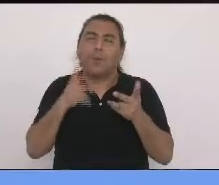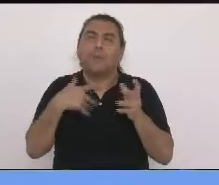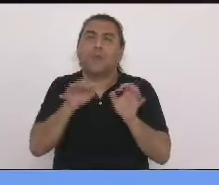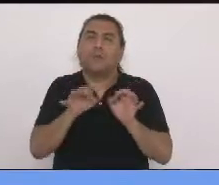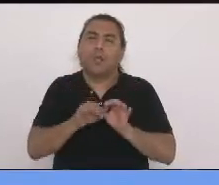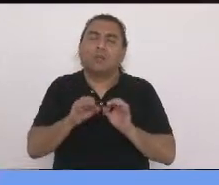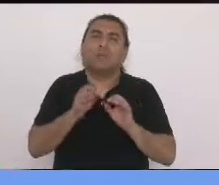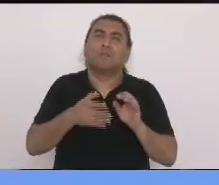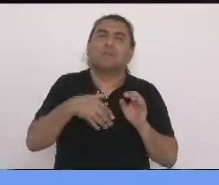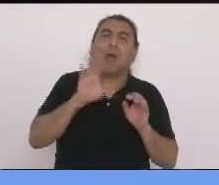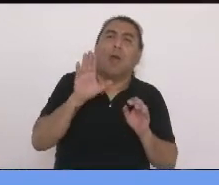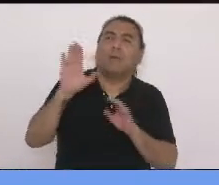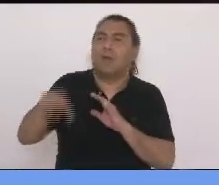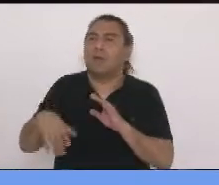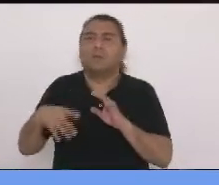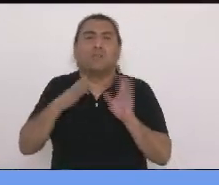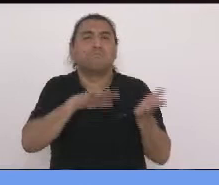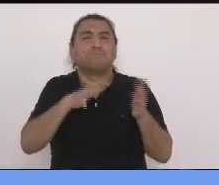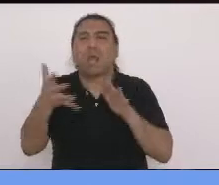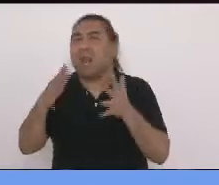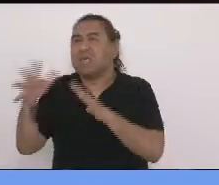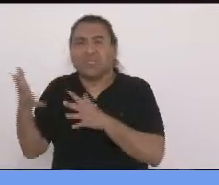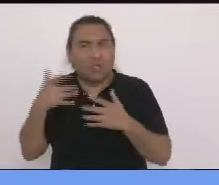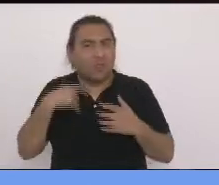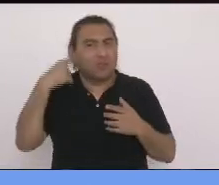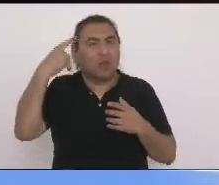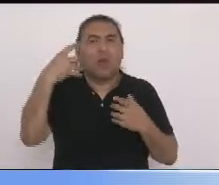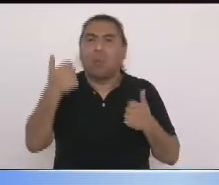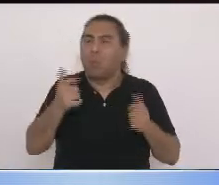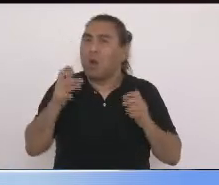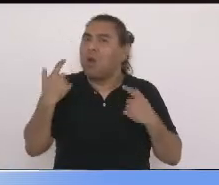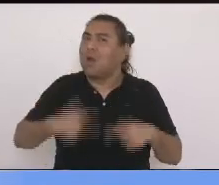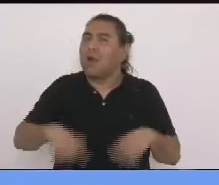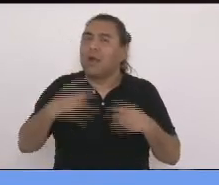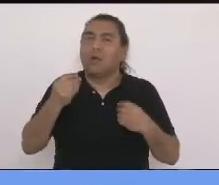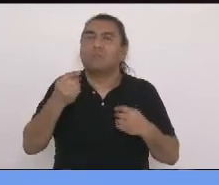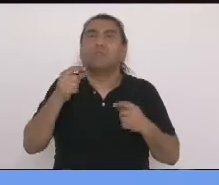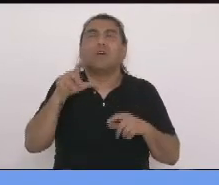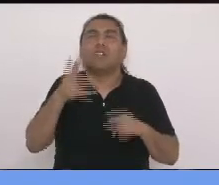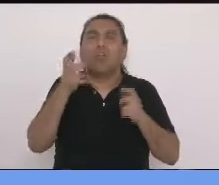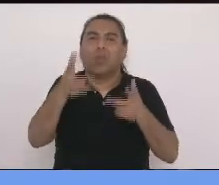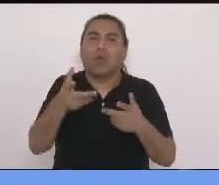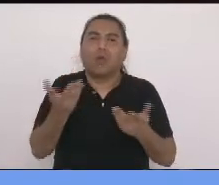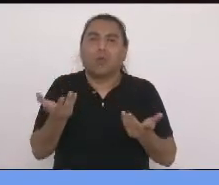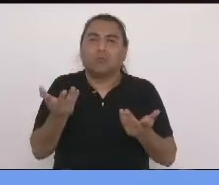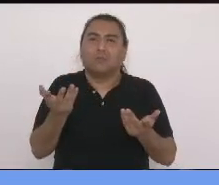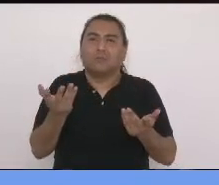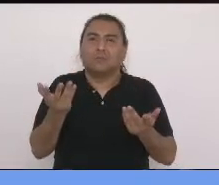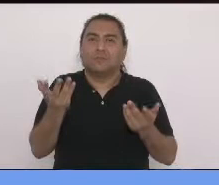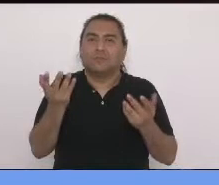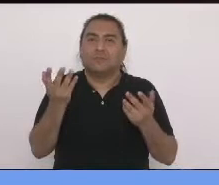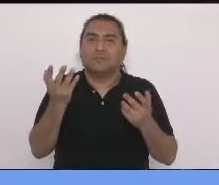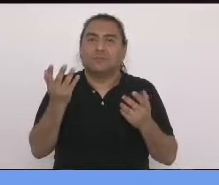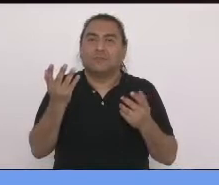son parecidos creo que tiene de bueno y por eso digo tenemos no la tarea de